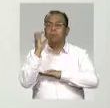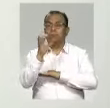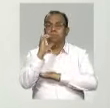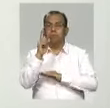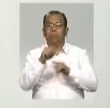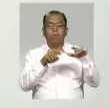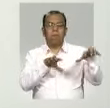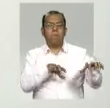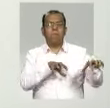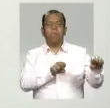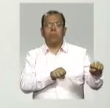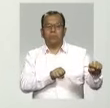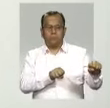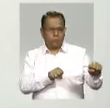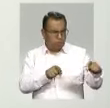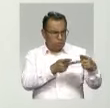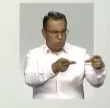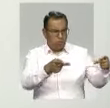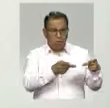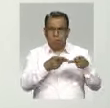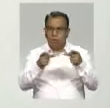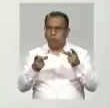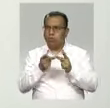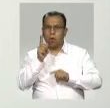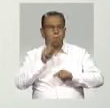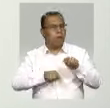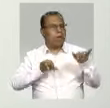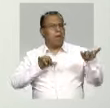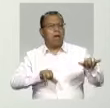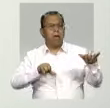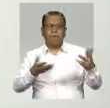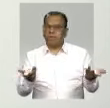de un monopolio de frigoríficos de carne de res.